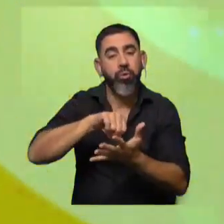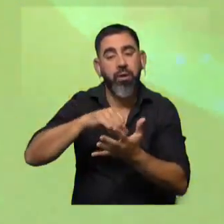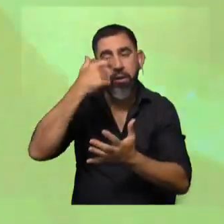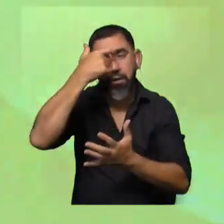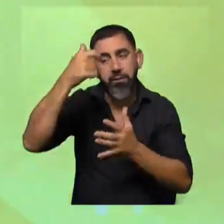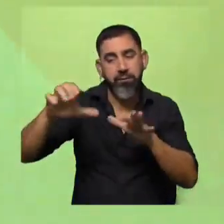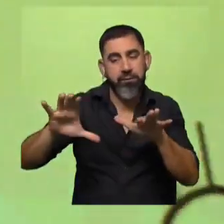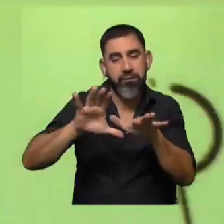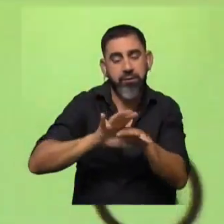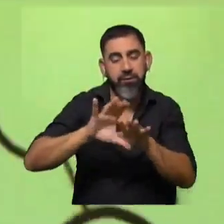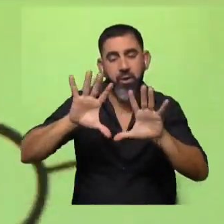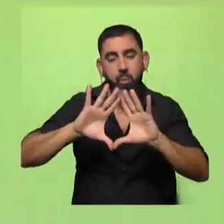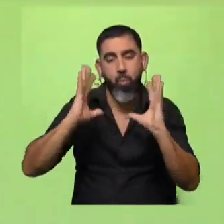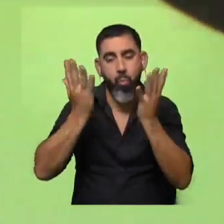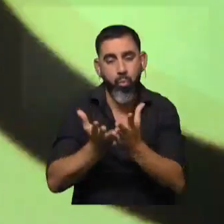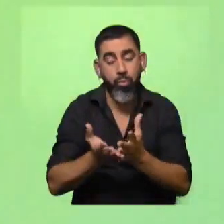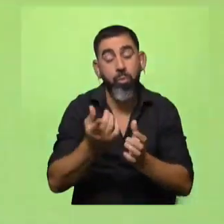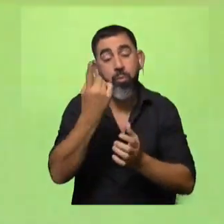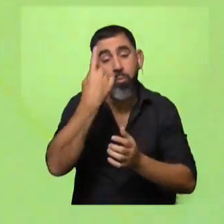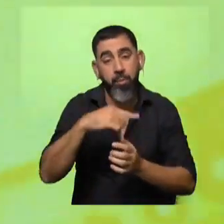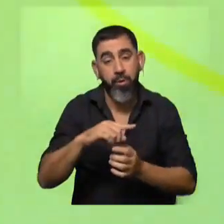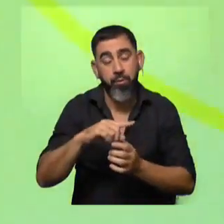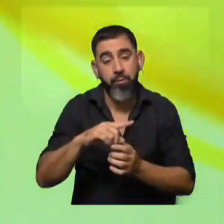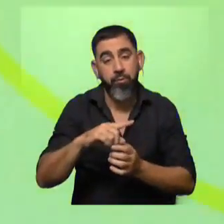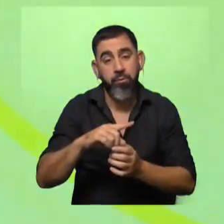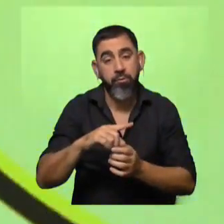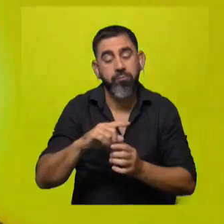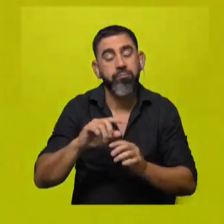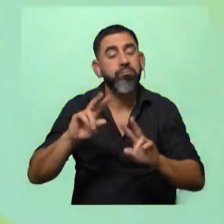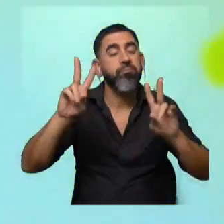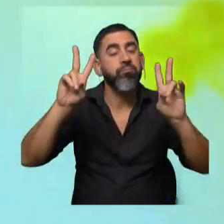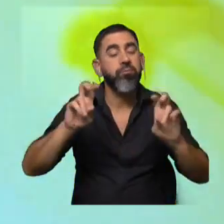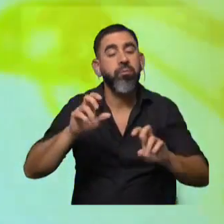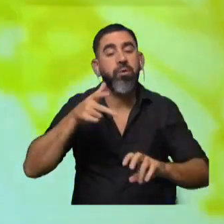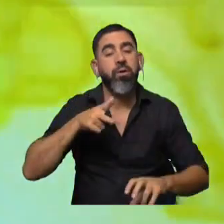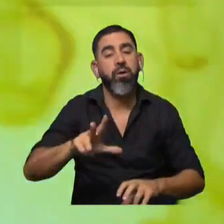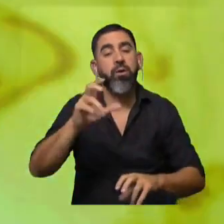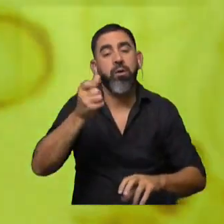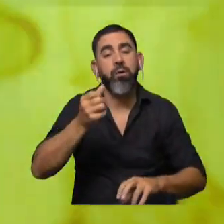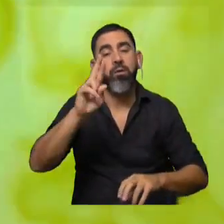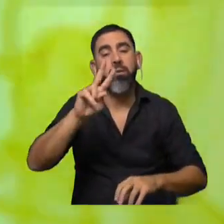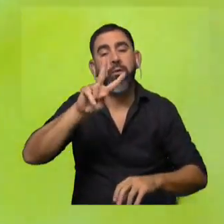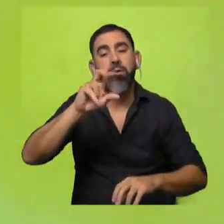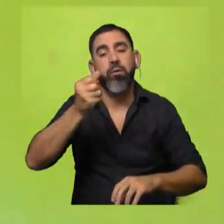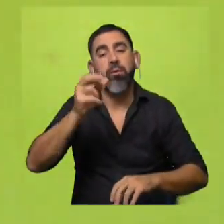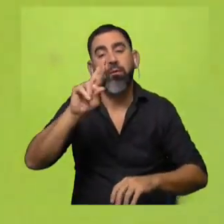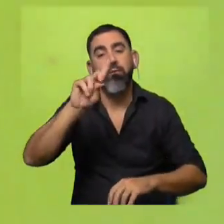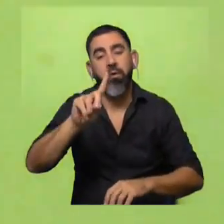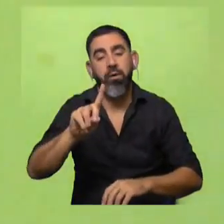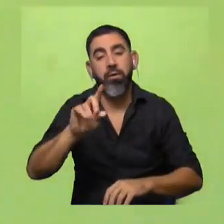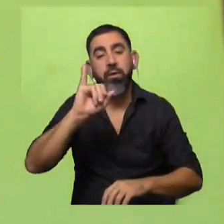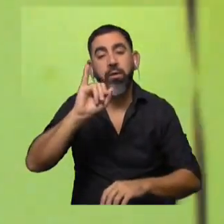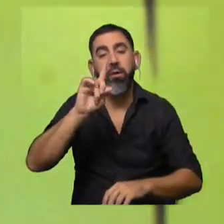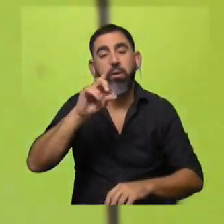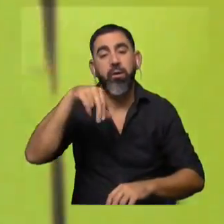ciencia a escala planetaria. Pero lo cierto es que vamos a detenernos en Harvard. Ignacio Sanguinetti tiene